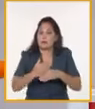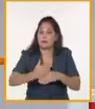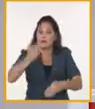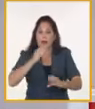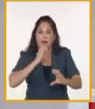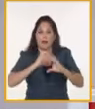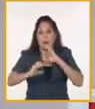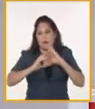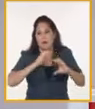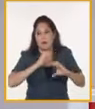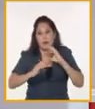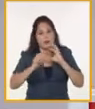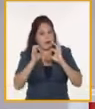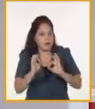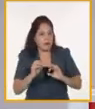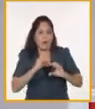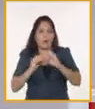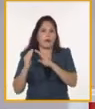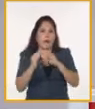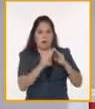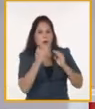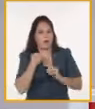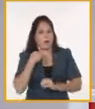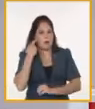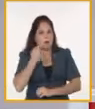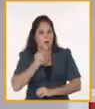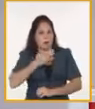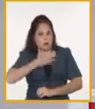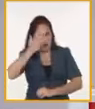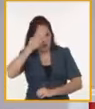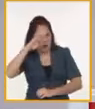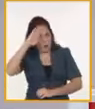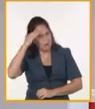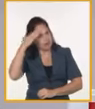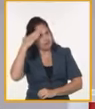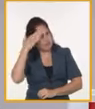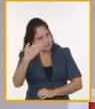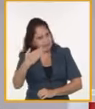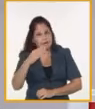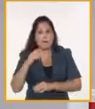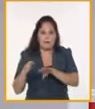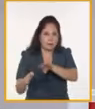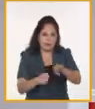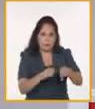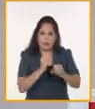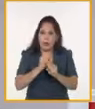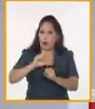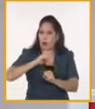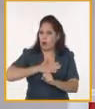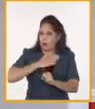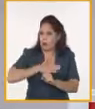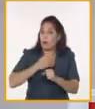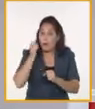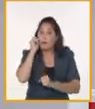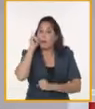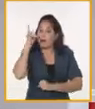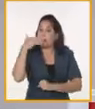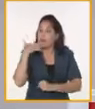comunicacionales con la comunidad sorda cubana bueno en el caso del trabajo por cuenta propia ya tiene mayores experiencia mayor